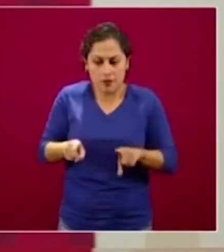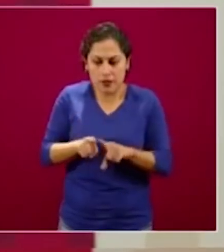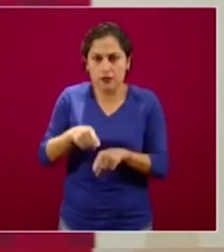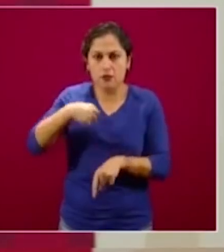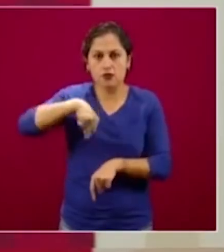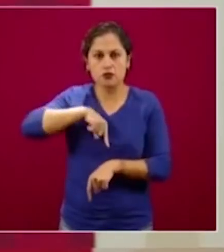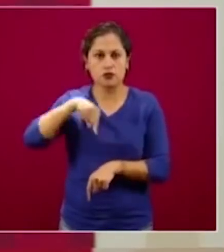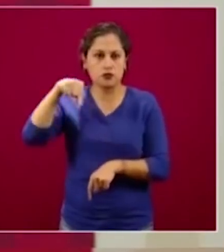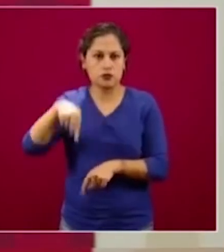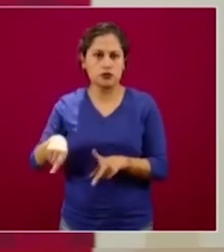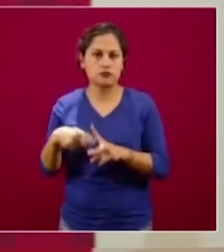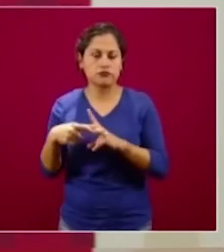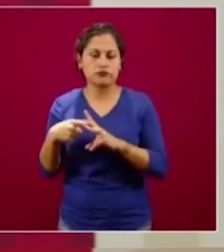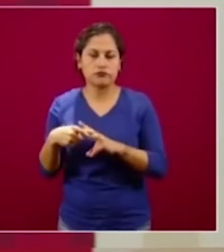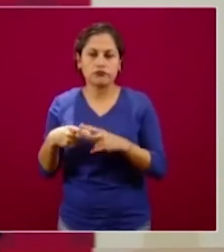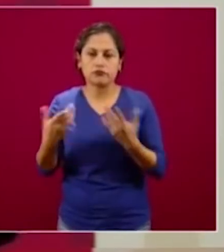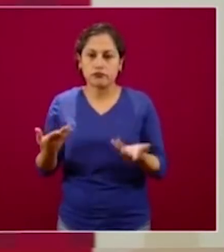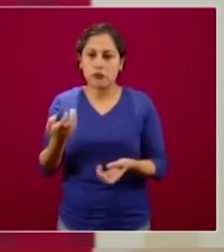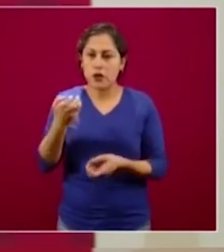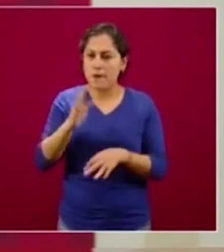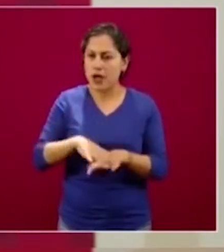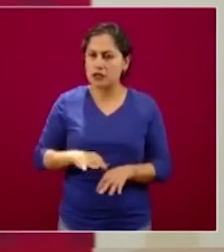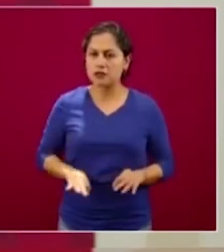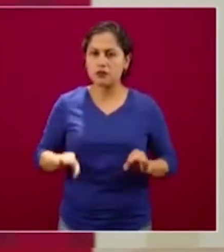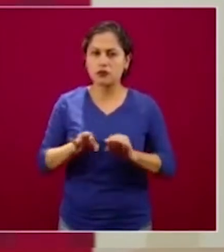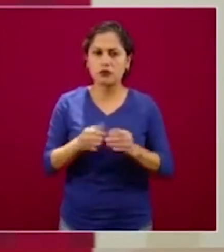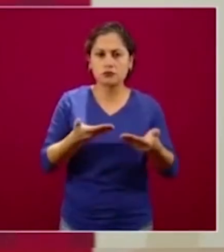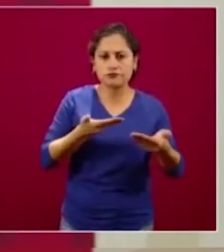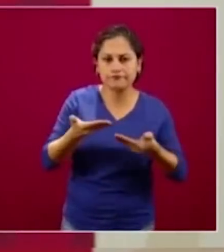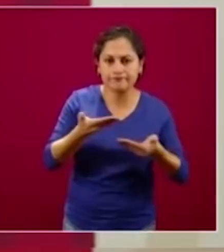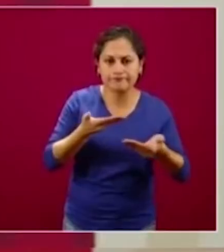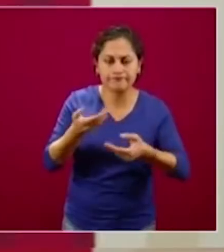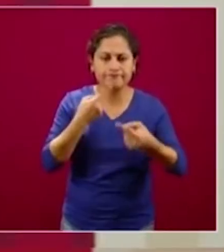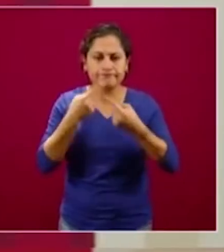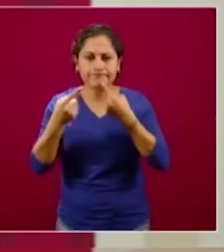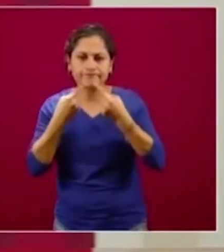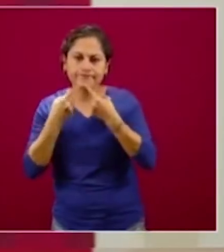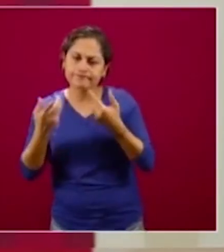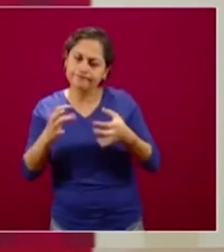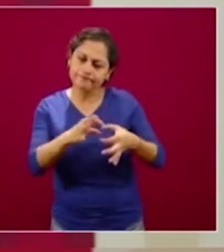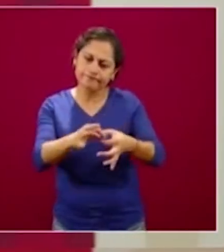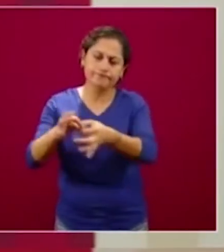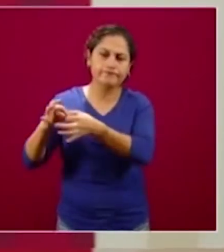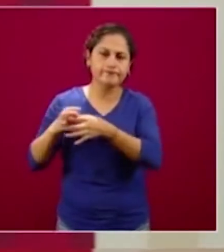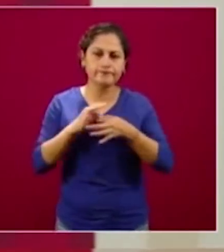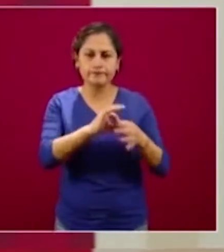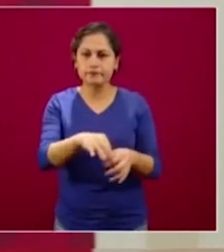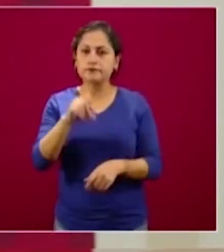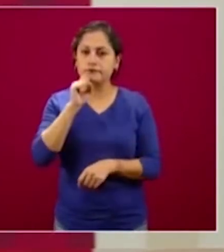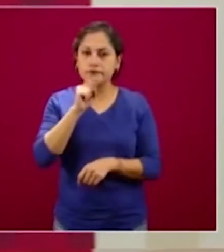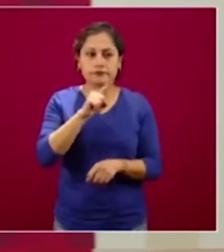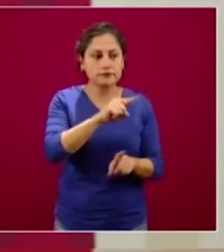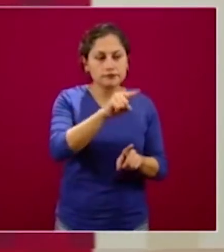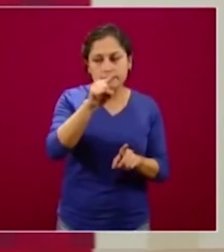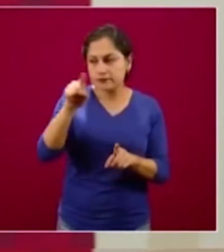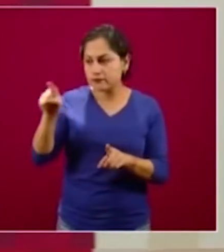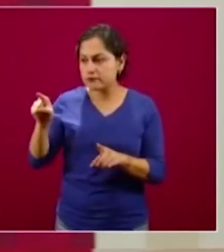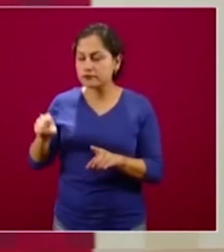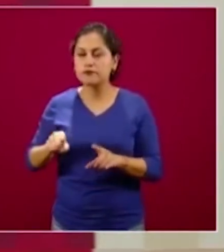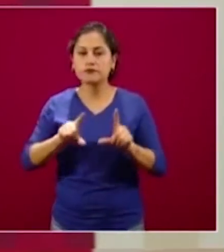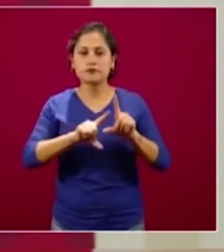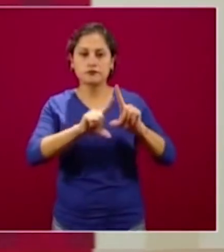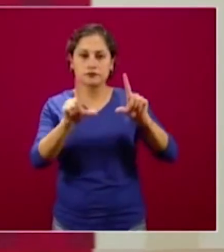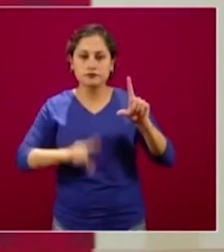Entonces, el diálogo es lo importante, construir todas y todos juntos y aprovechar los mejores talentos de